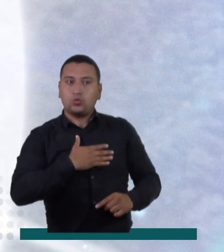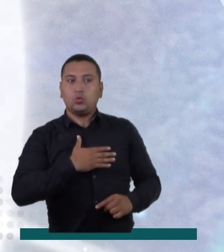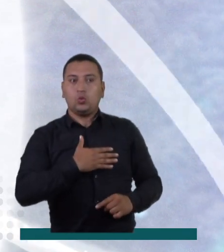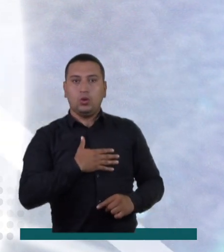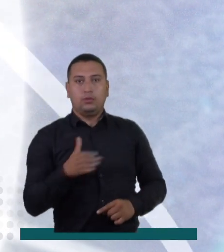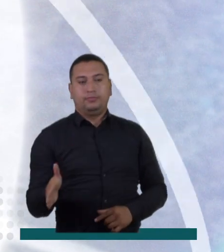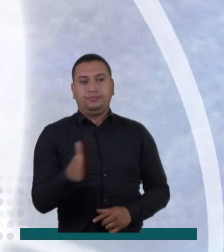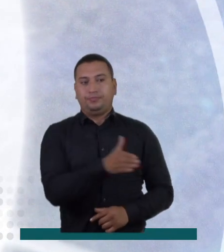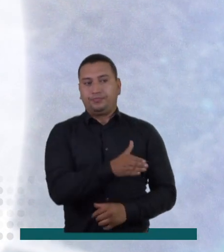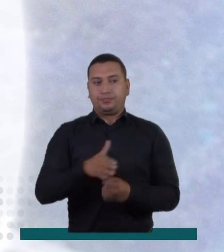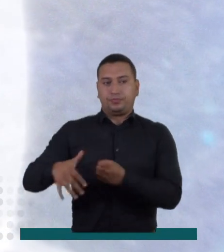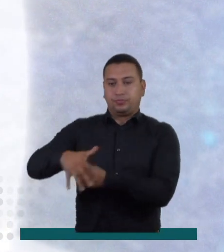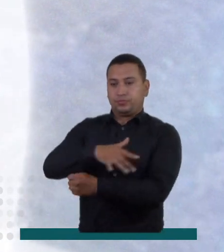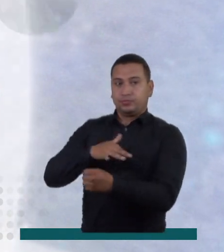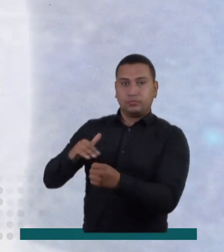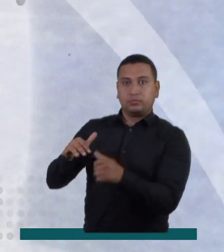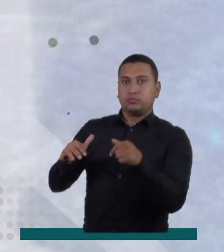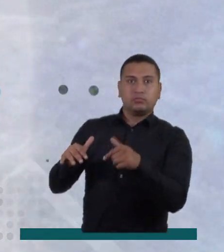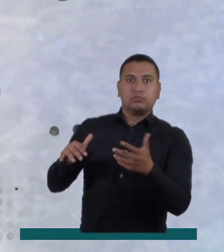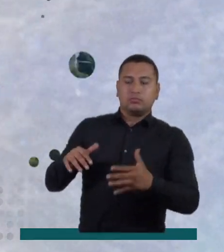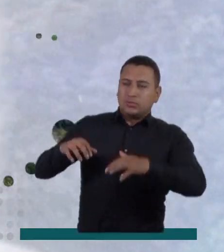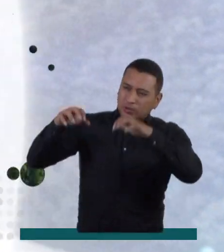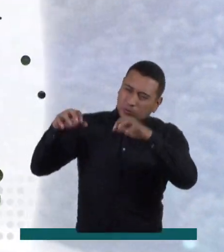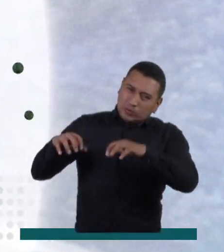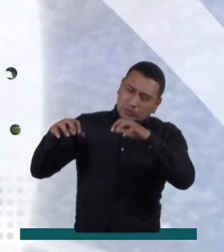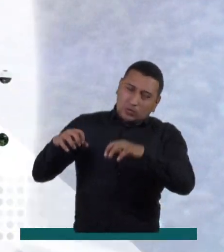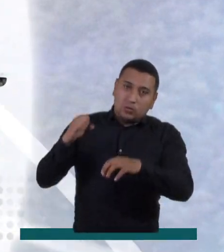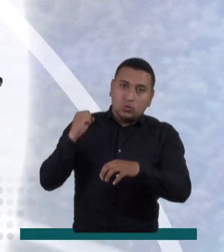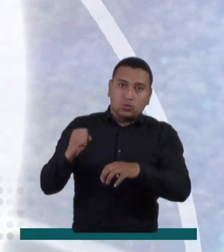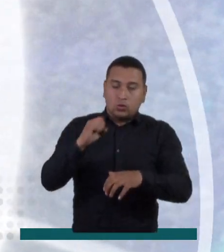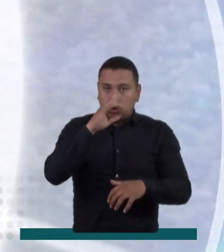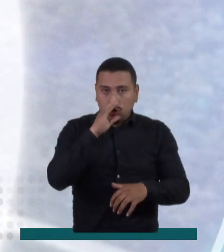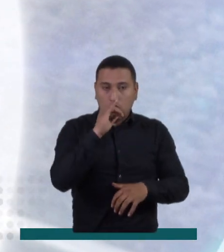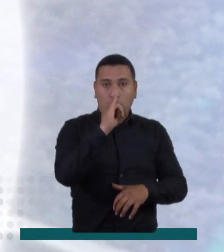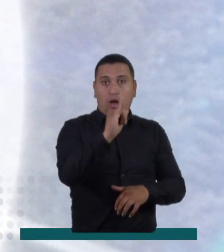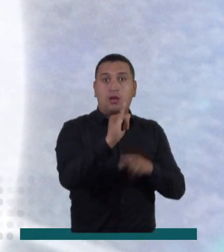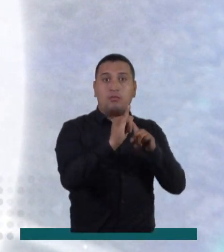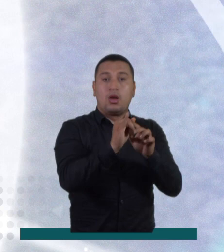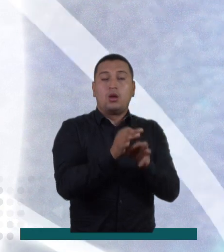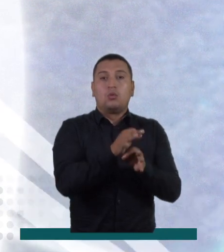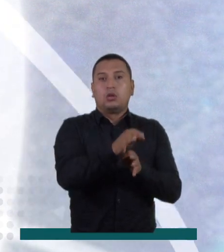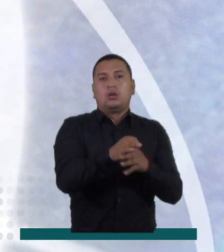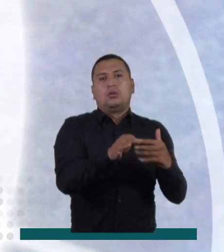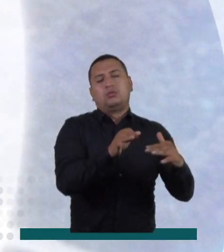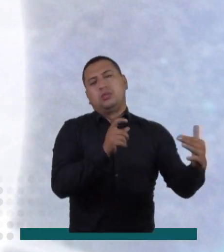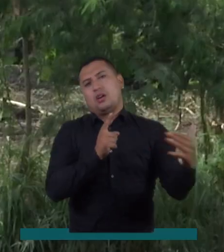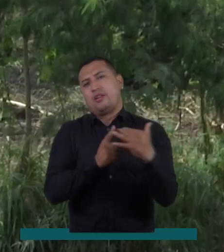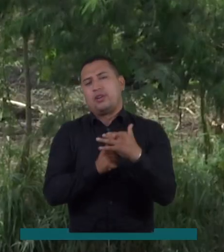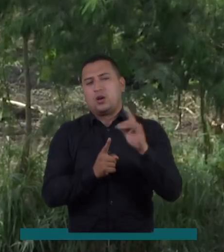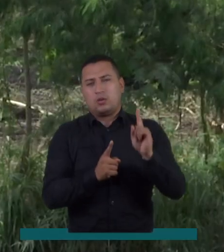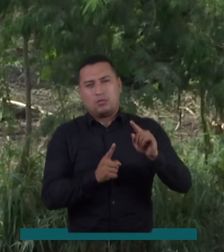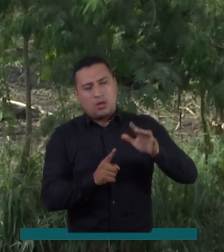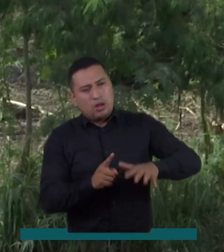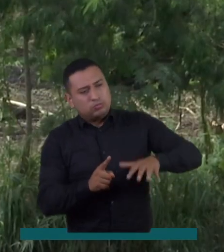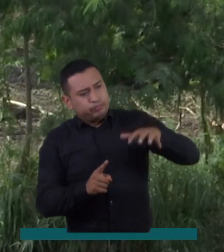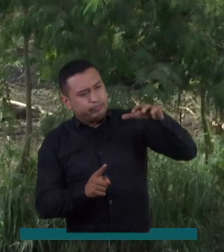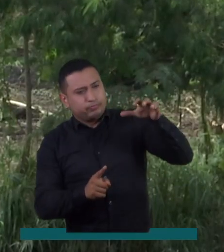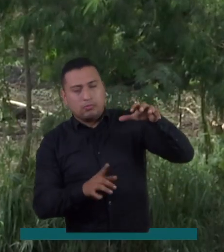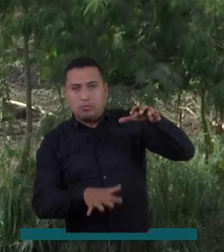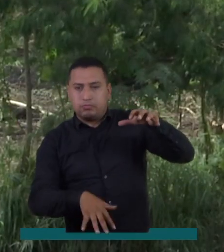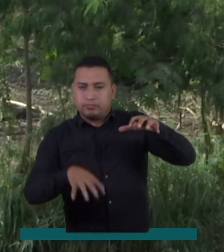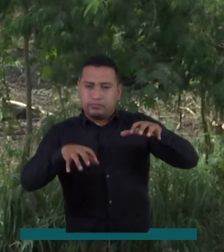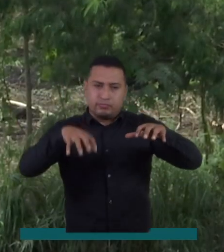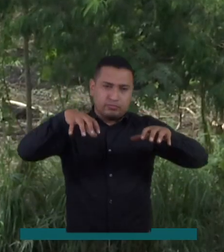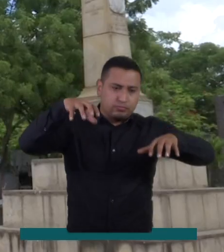Lluvia en Cundinamarca, el municipio de Tocaima es uno de los más afectados del departamento por los continuos aguaceros. Uno de los puentes que